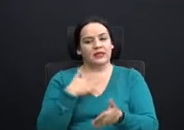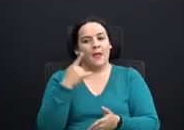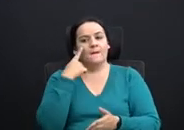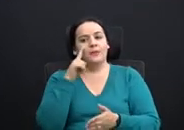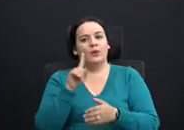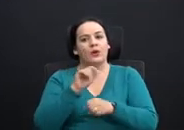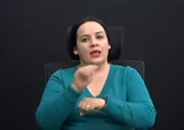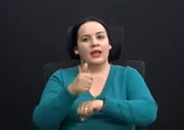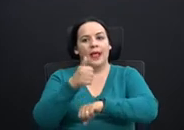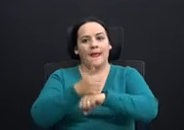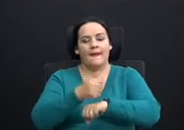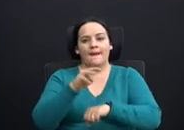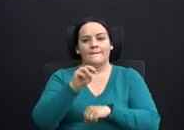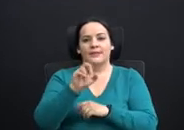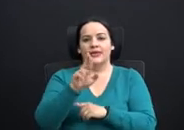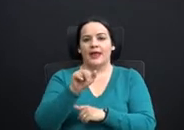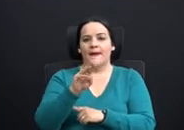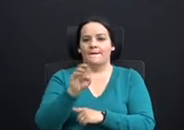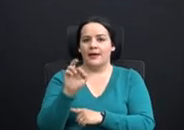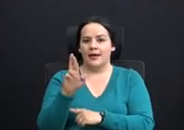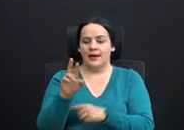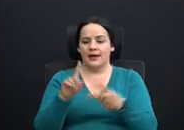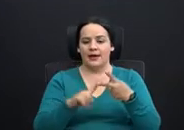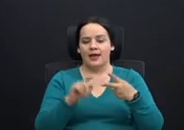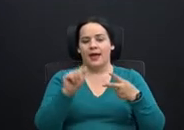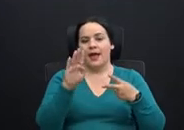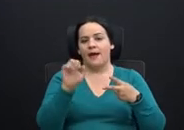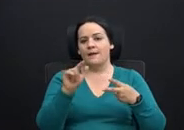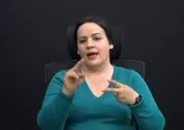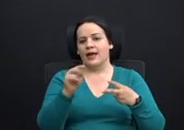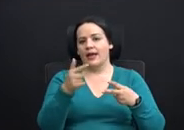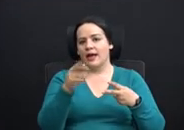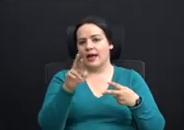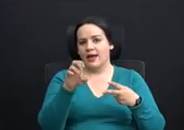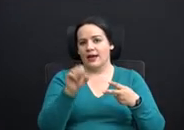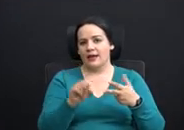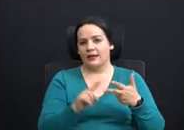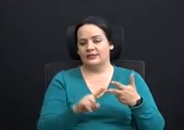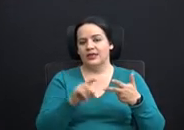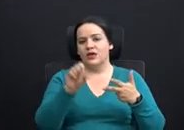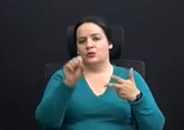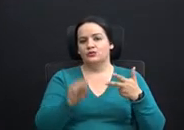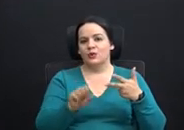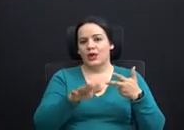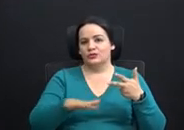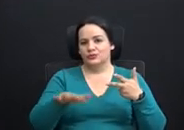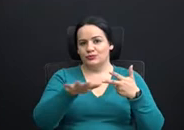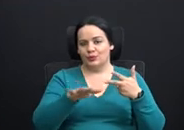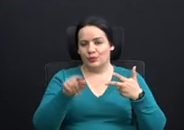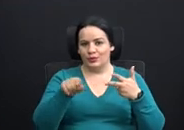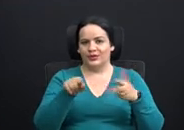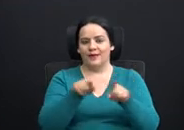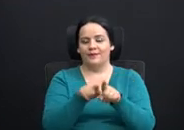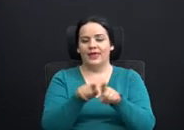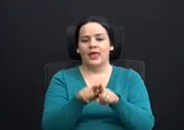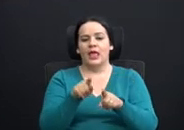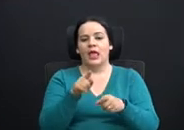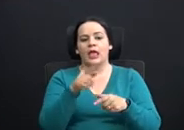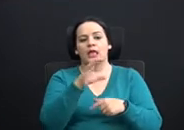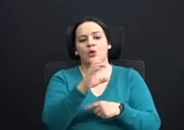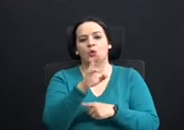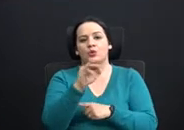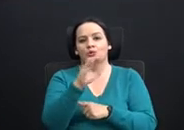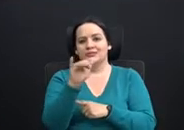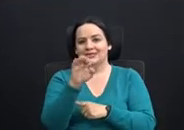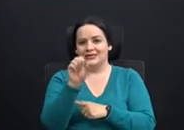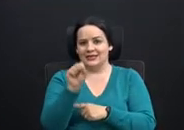Miramar, Avangares y Zona Sur, a diferencia de Cruzitas. Entonces, técnicamente no puede haber minería sostenible, pero puede haber una